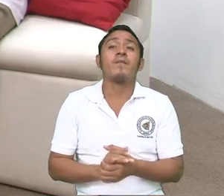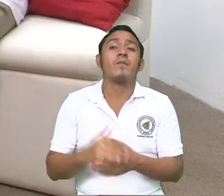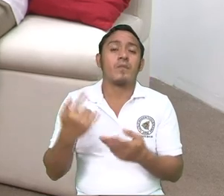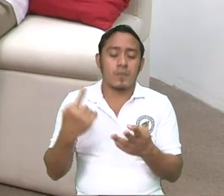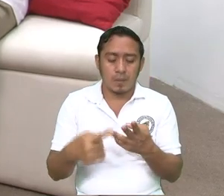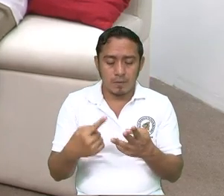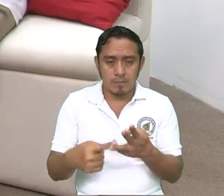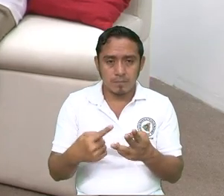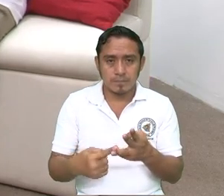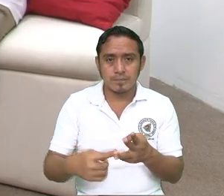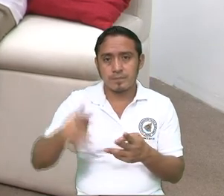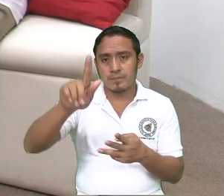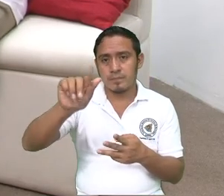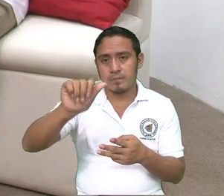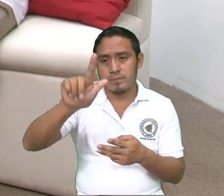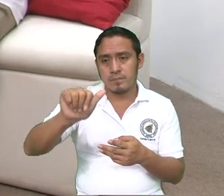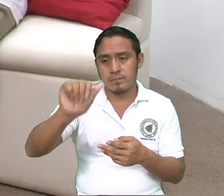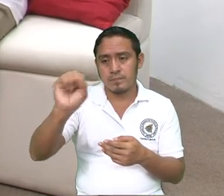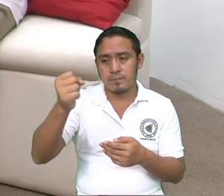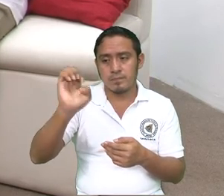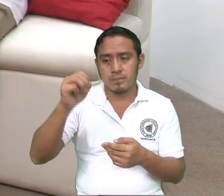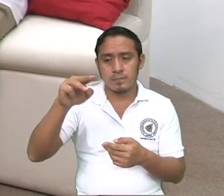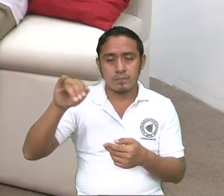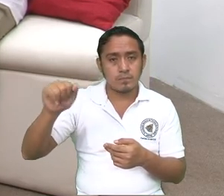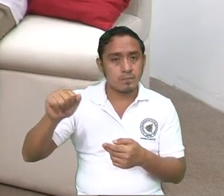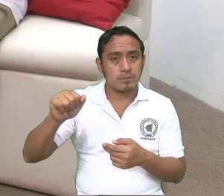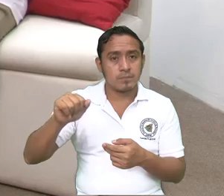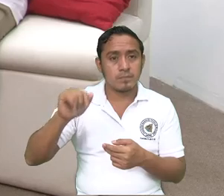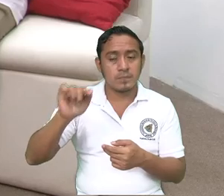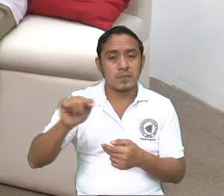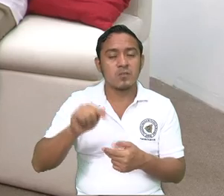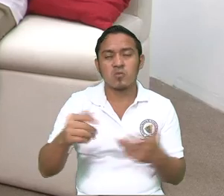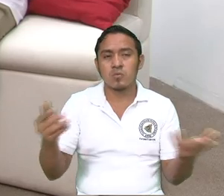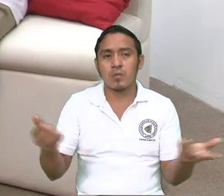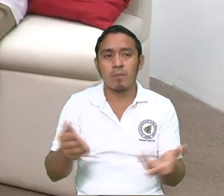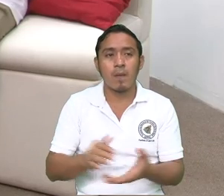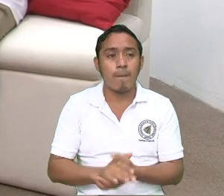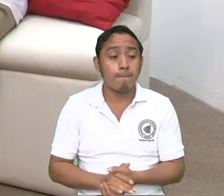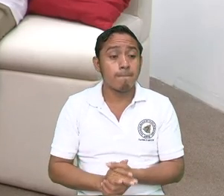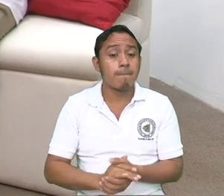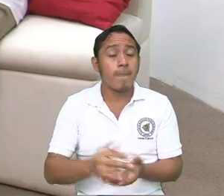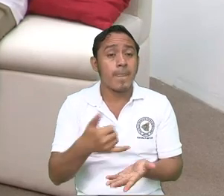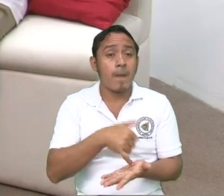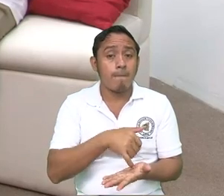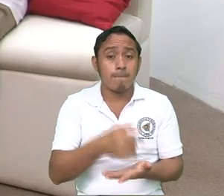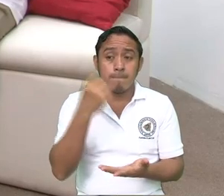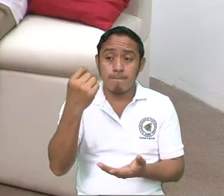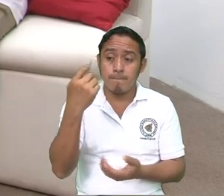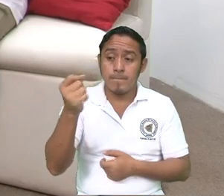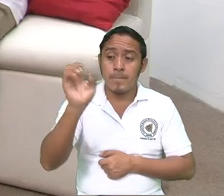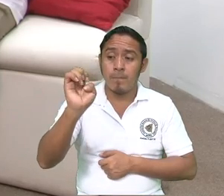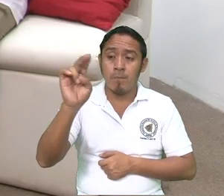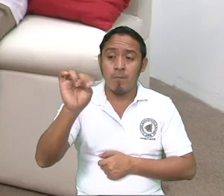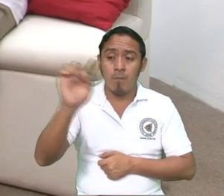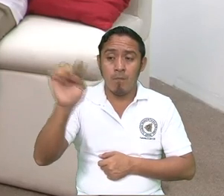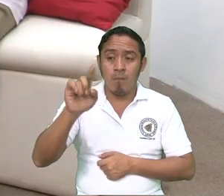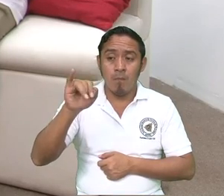el ejemplo de la talasemia que eso está relacionado a un déficit de enzimas